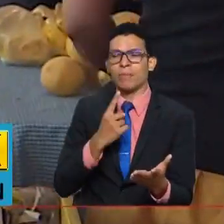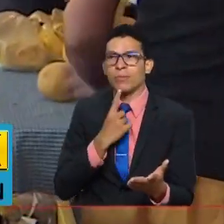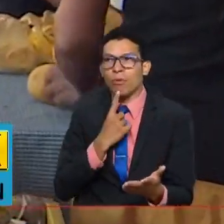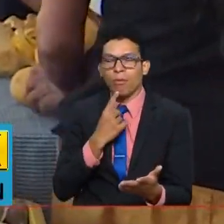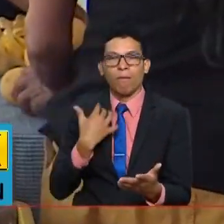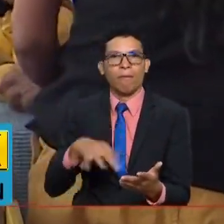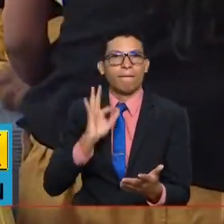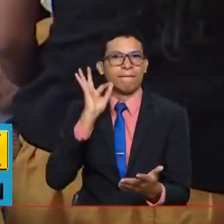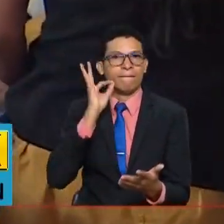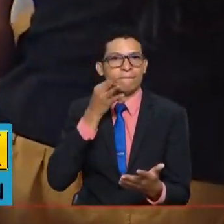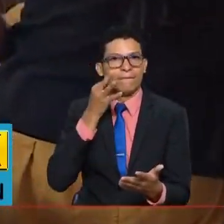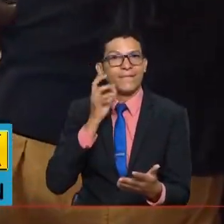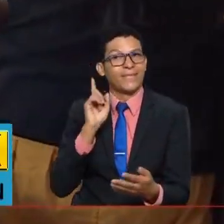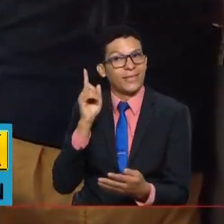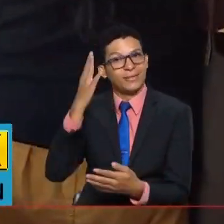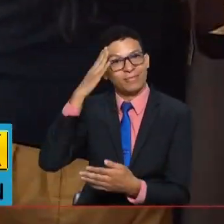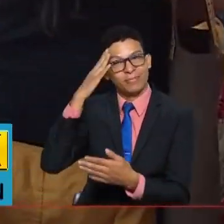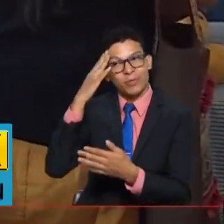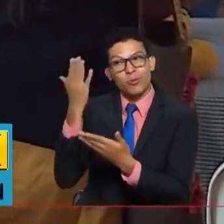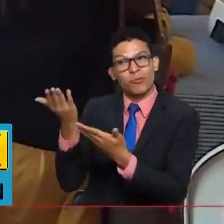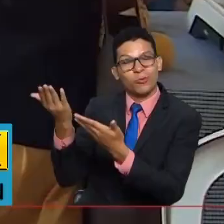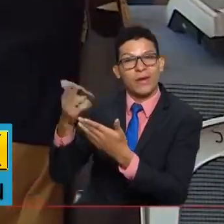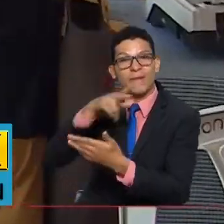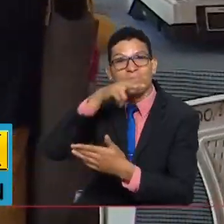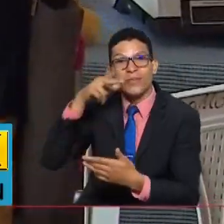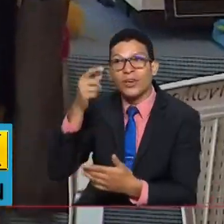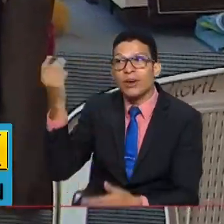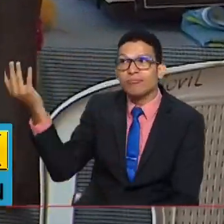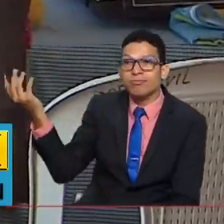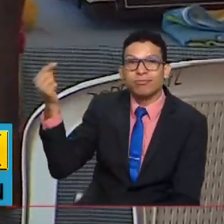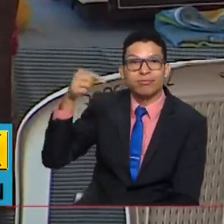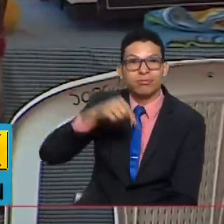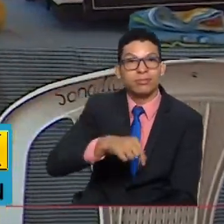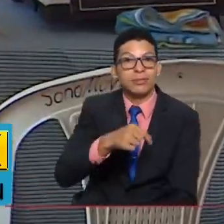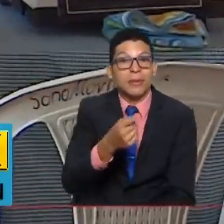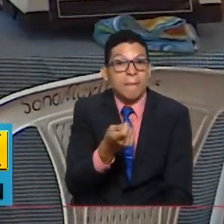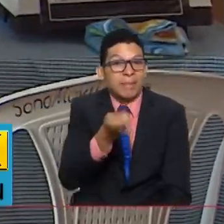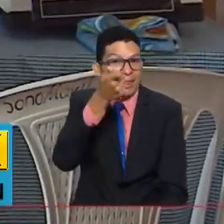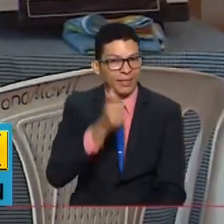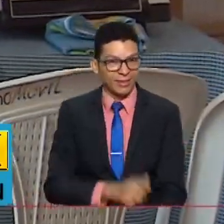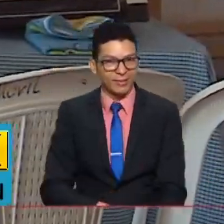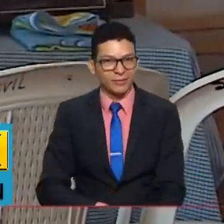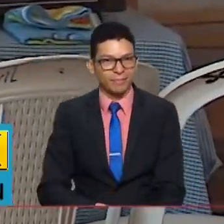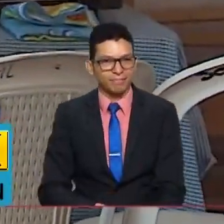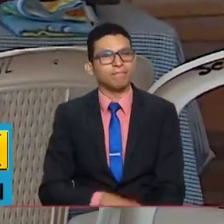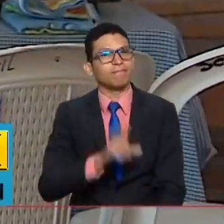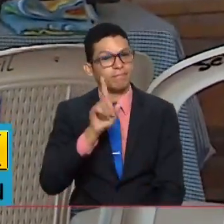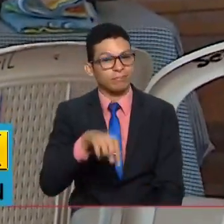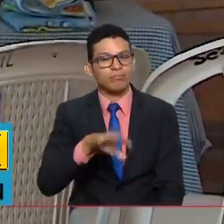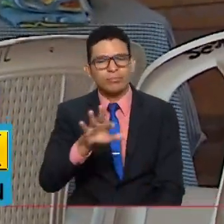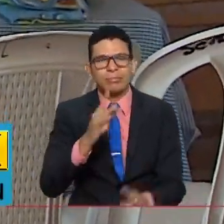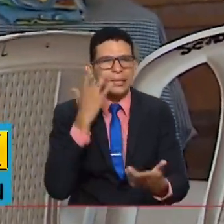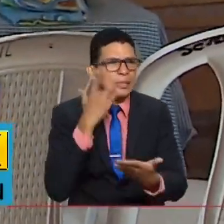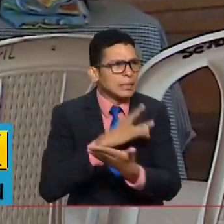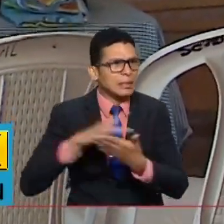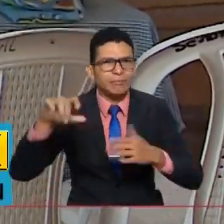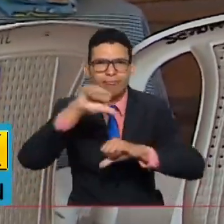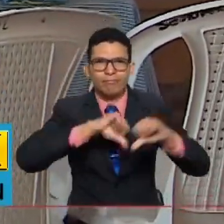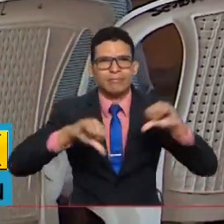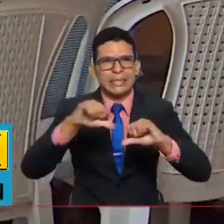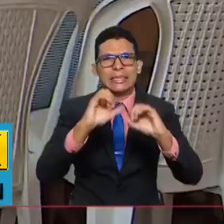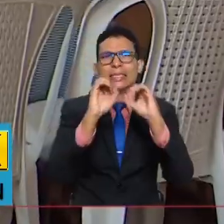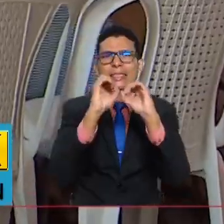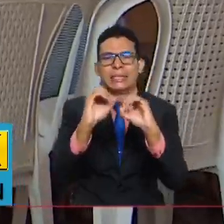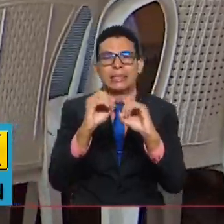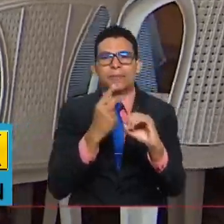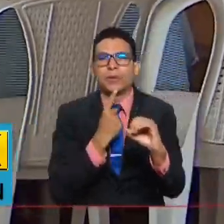vienen directamente desde el campo hasta acá a la ciudad, y también son orgánicos, de muy buen sabor y a